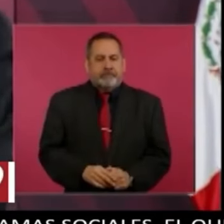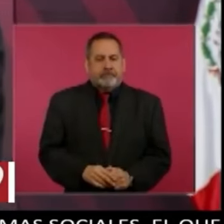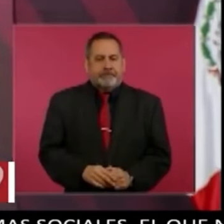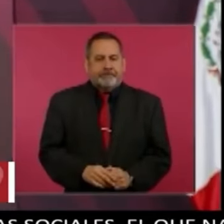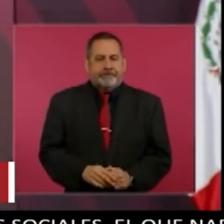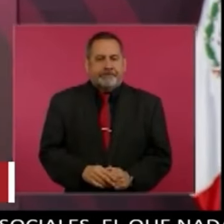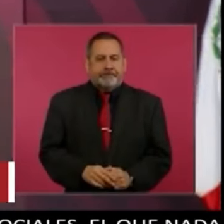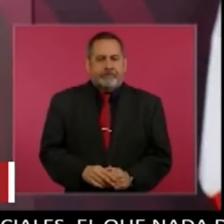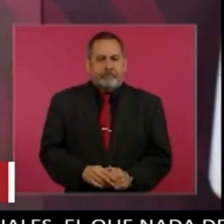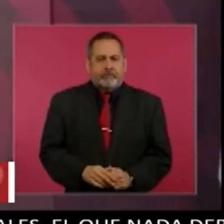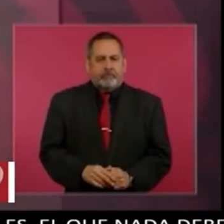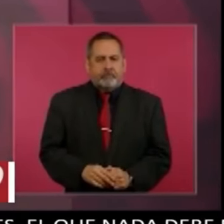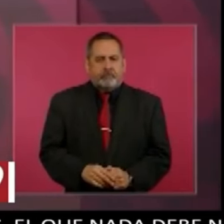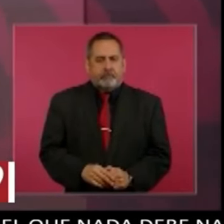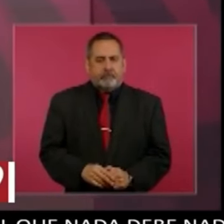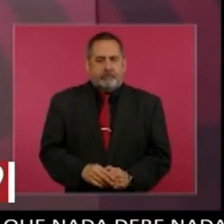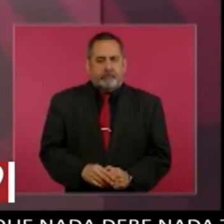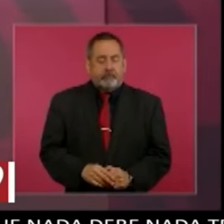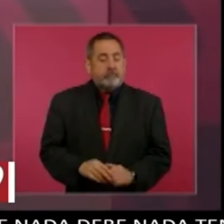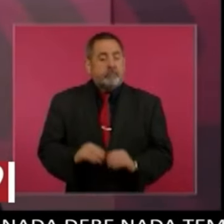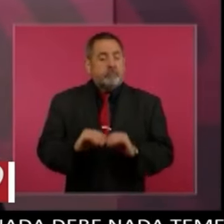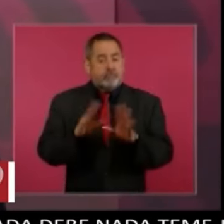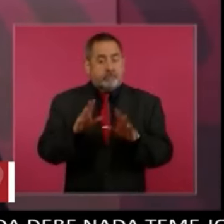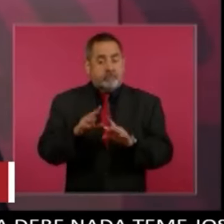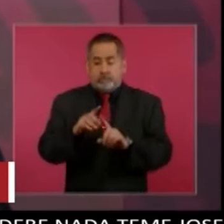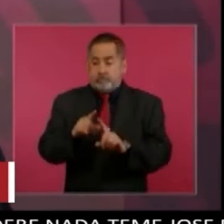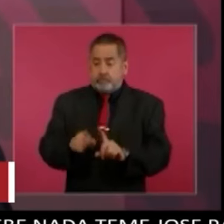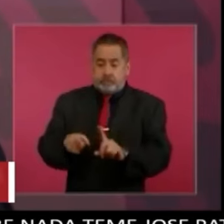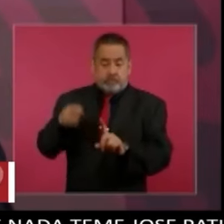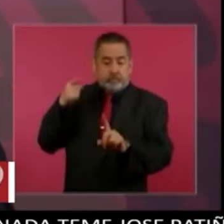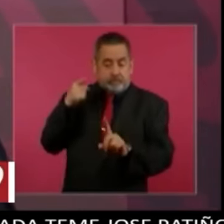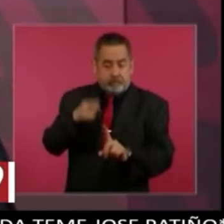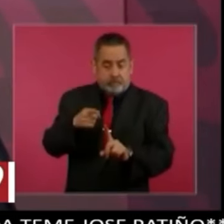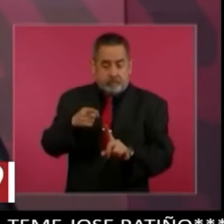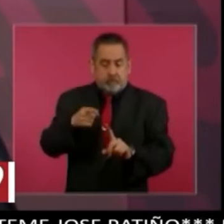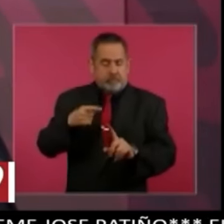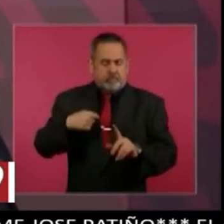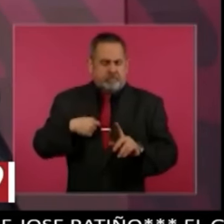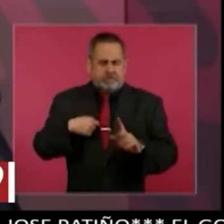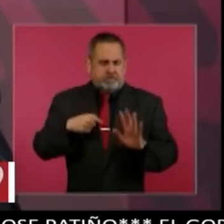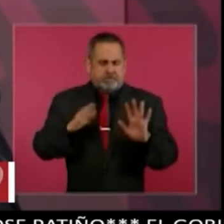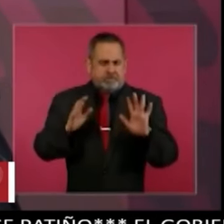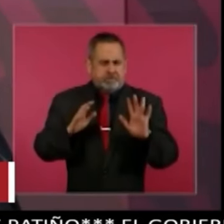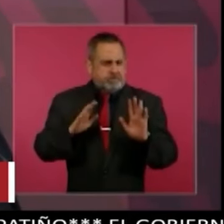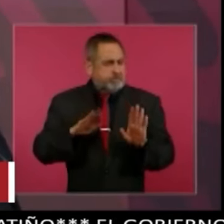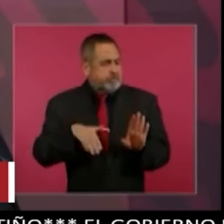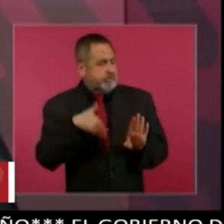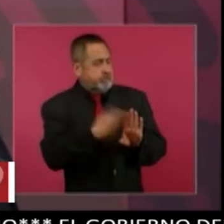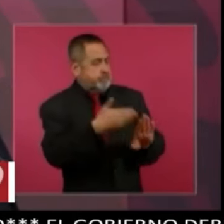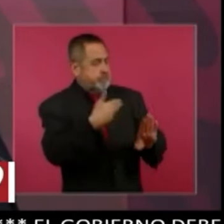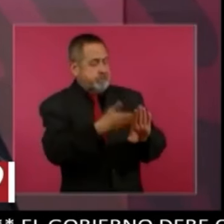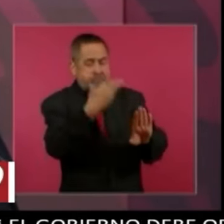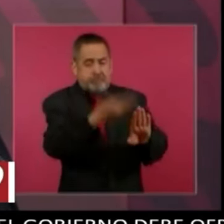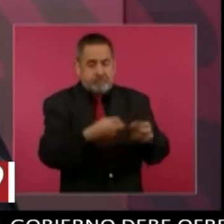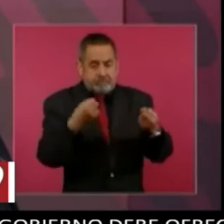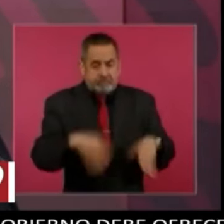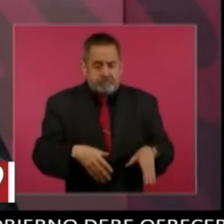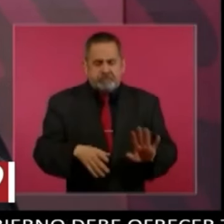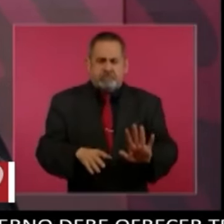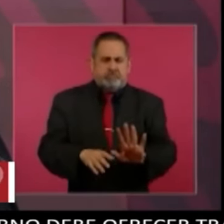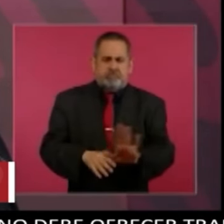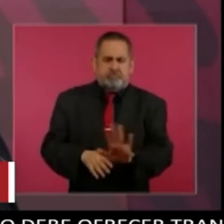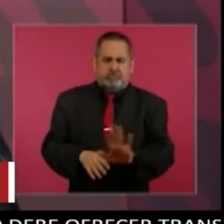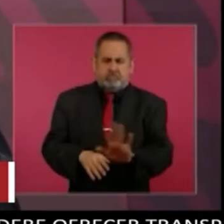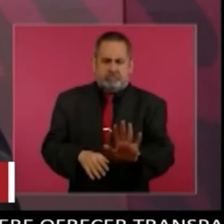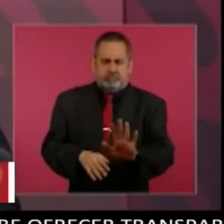afirmación. Para mí la respuesta es clara. En primer lugar, porque él sabe que la elección no